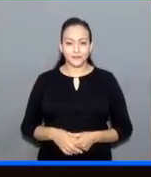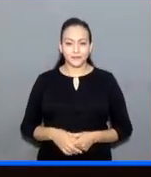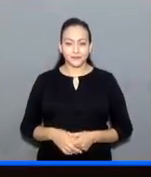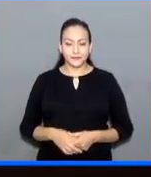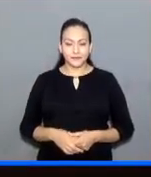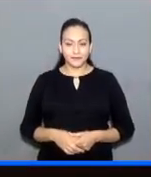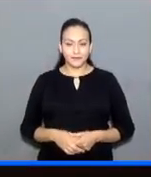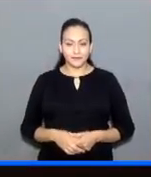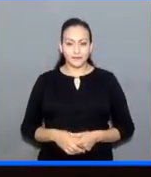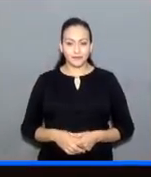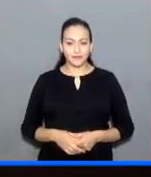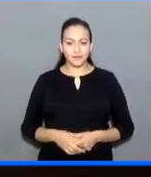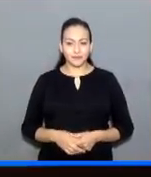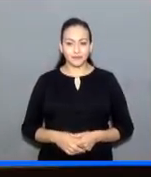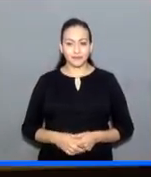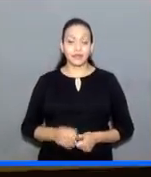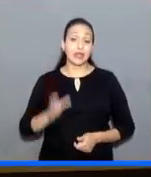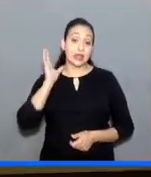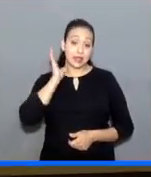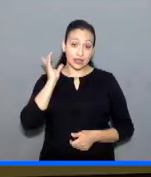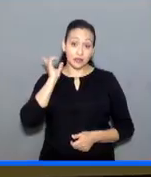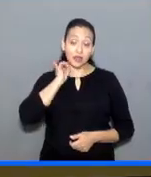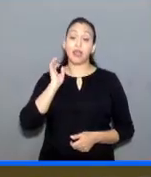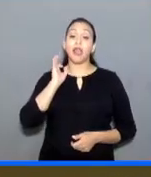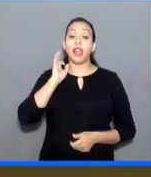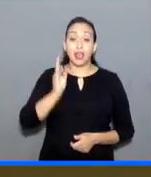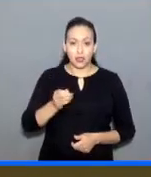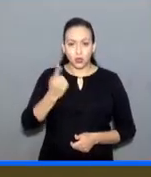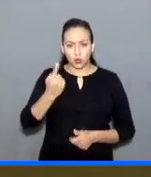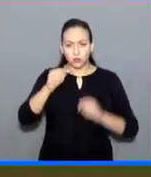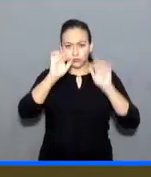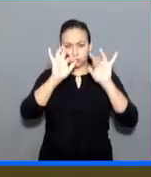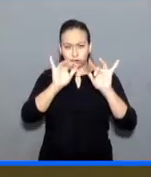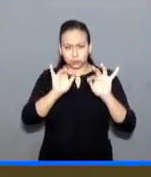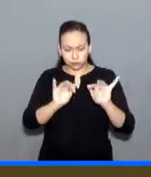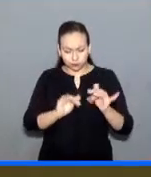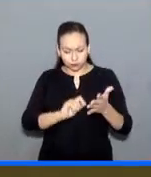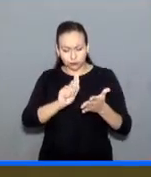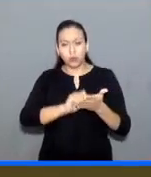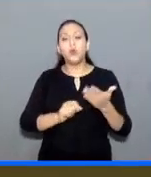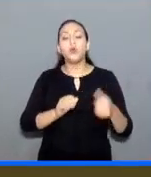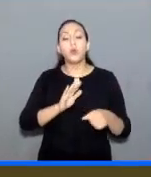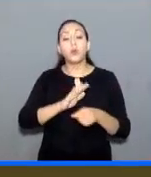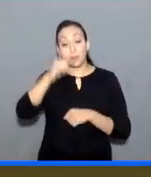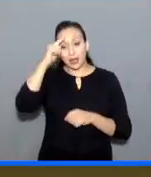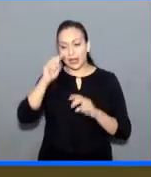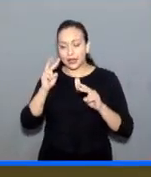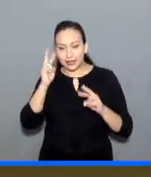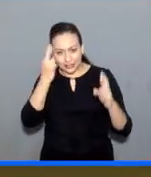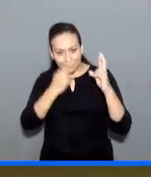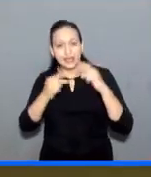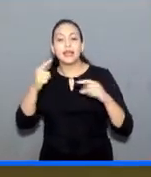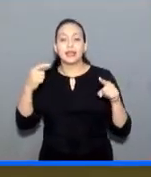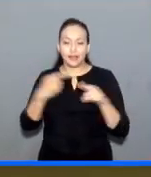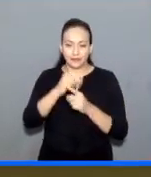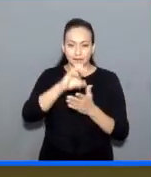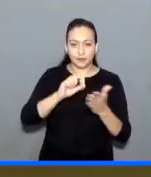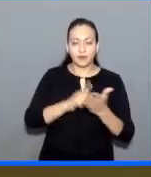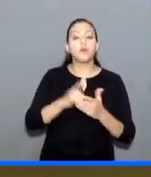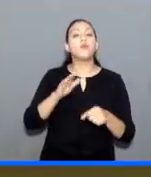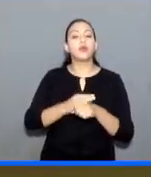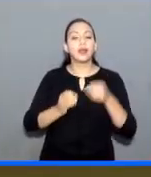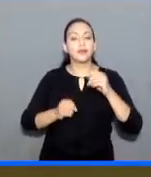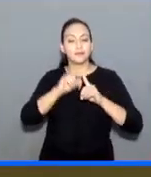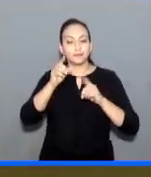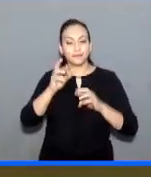La Cámara de Diputados aprobó un acuerdo relacionado con una acción de inconstitucionalidad resuelta por la Corte sobre la falta de